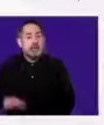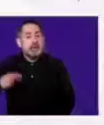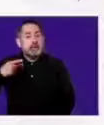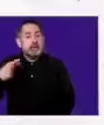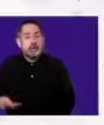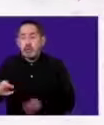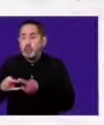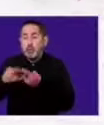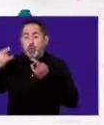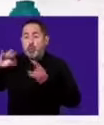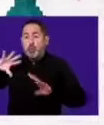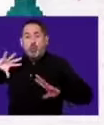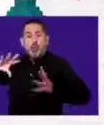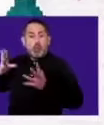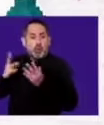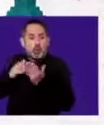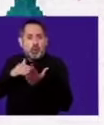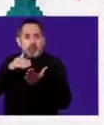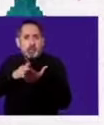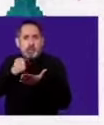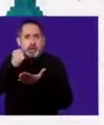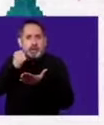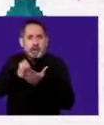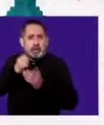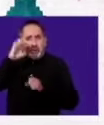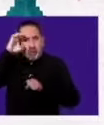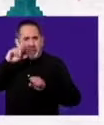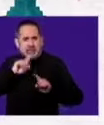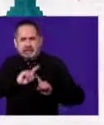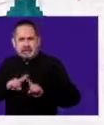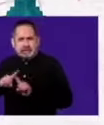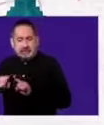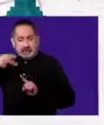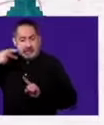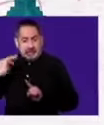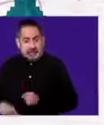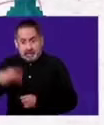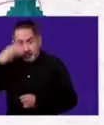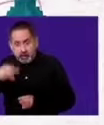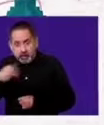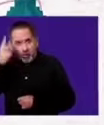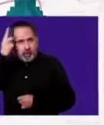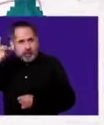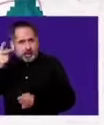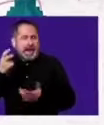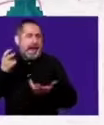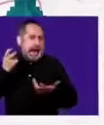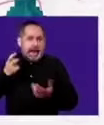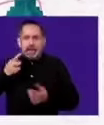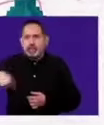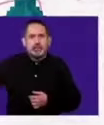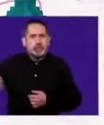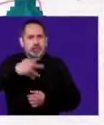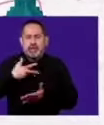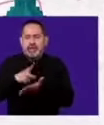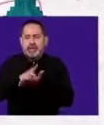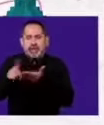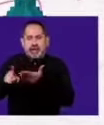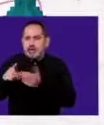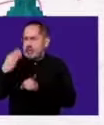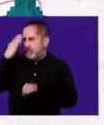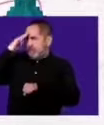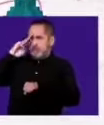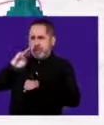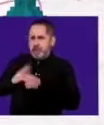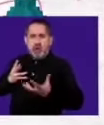El acceso al patrimonio histórico, documental y cultural de nuestro país es parte del derecho a la memoria que